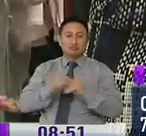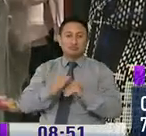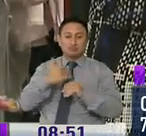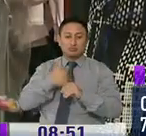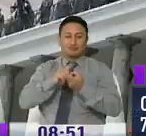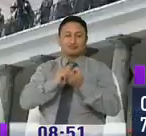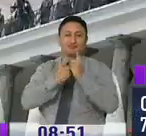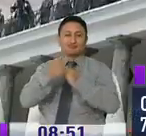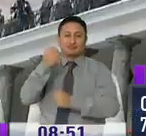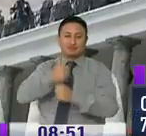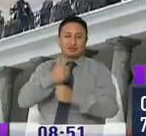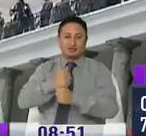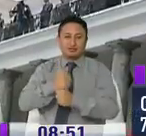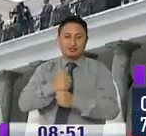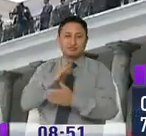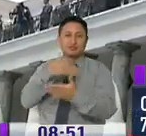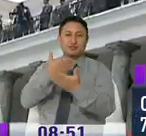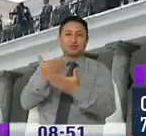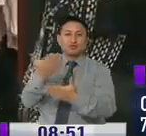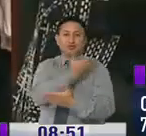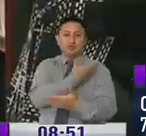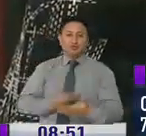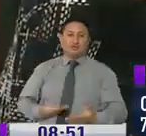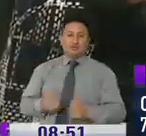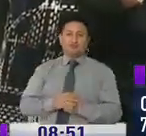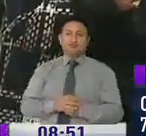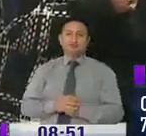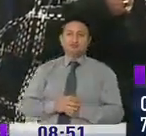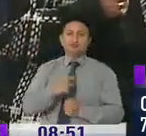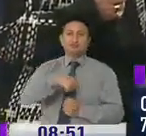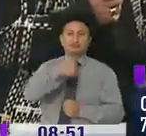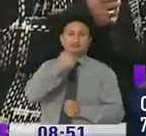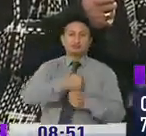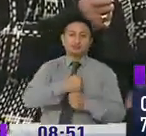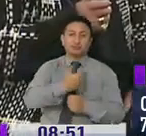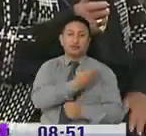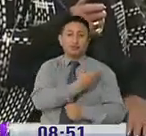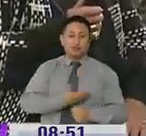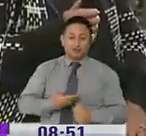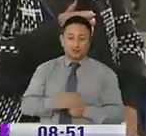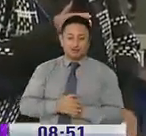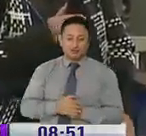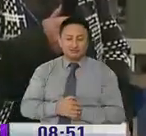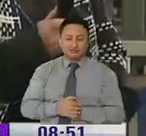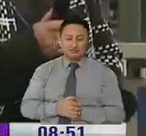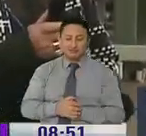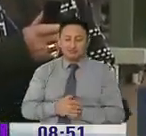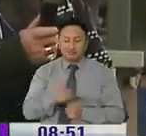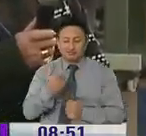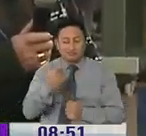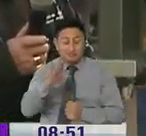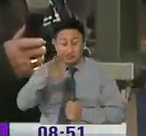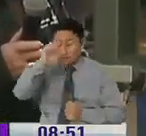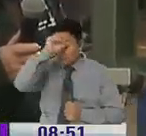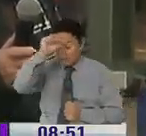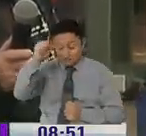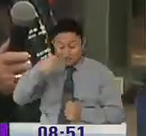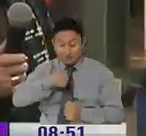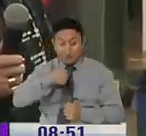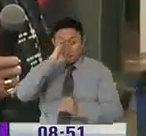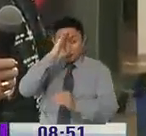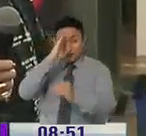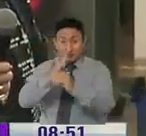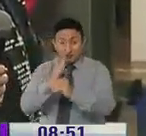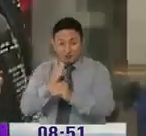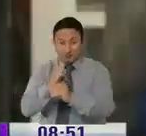de trabajo y su llegada a Carondelet. Este trabajo de ser presidente es incomprendido. Yo francamente nunca lo busqué, les digo con